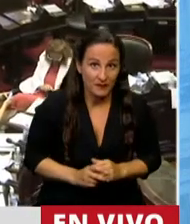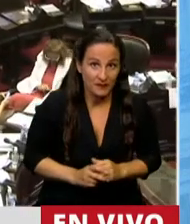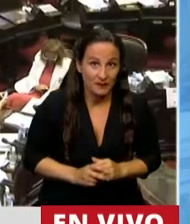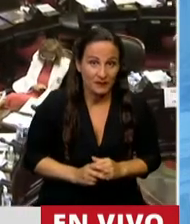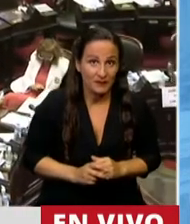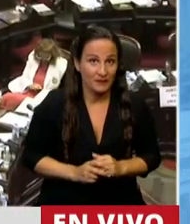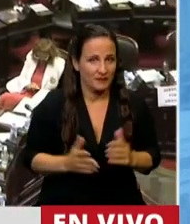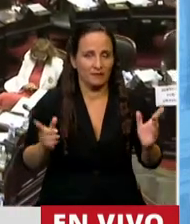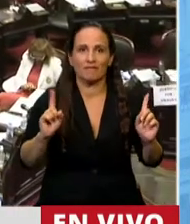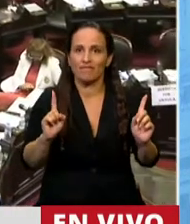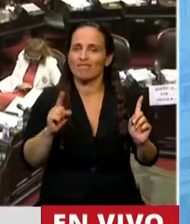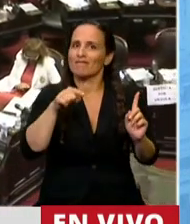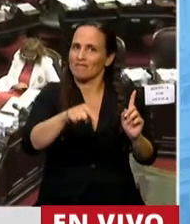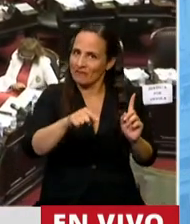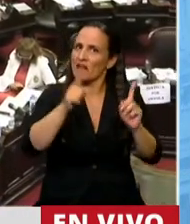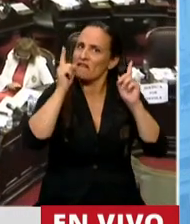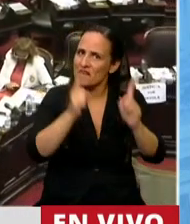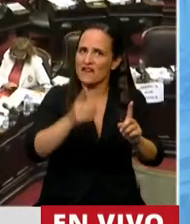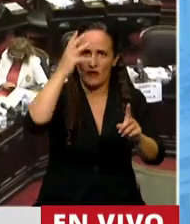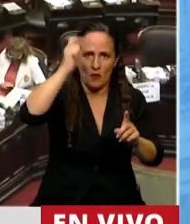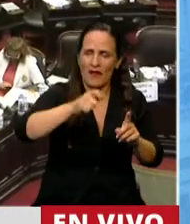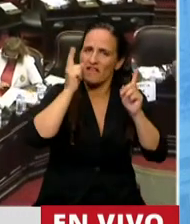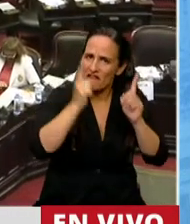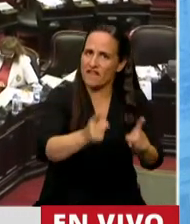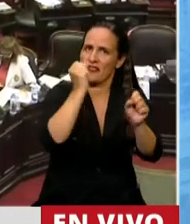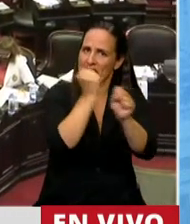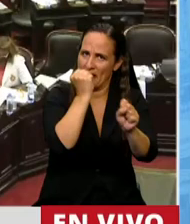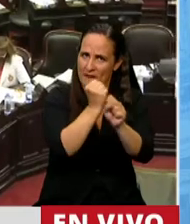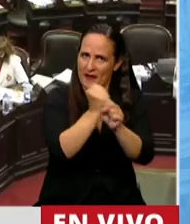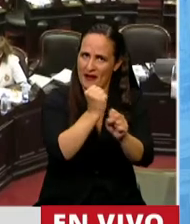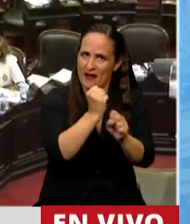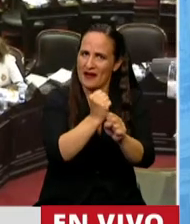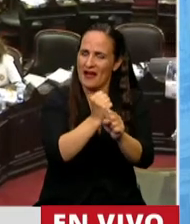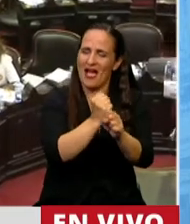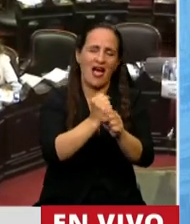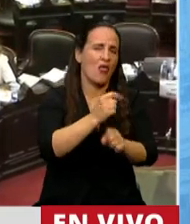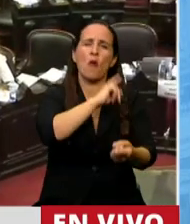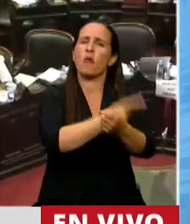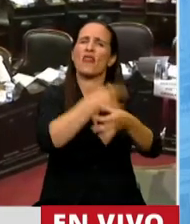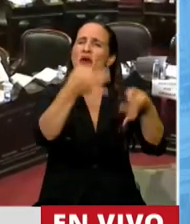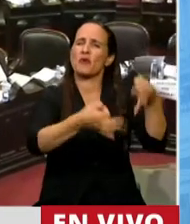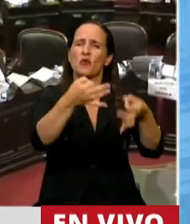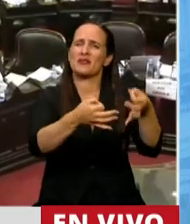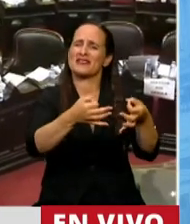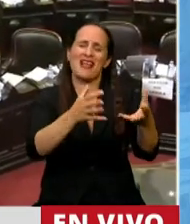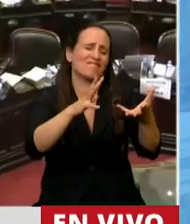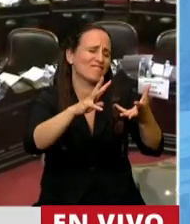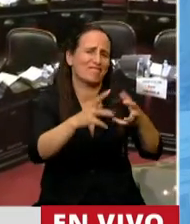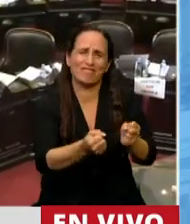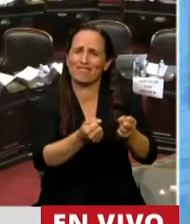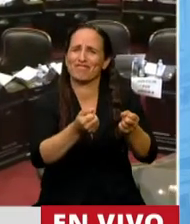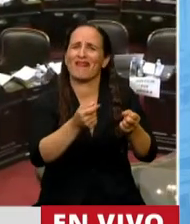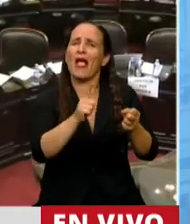Estos personajes hoy siguen en el Poder Judicial, un Poder Judicial rancio, corrompido y sin rastros de independencia y